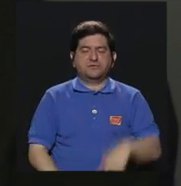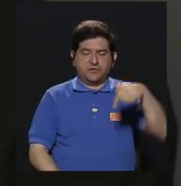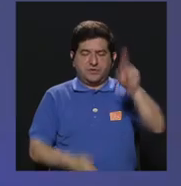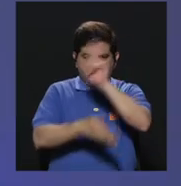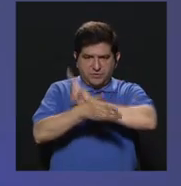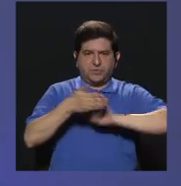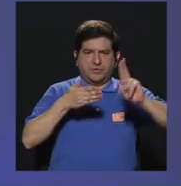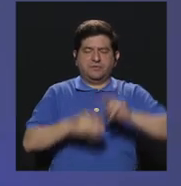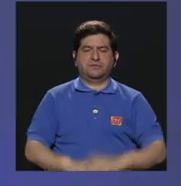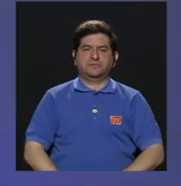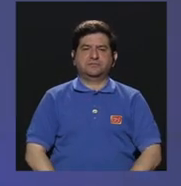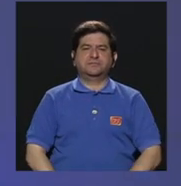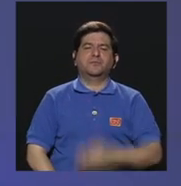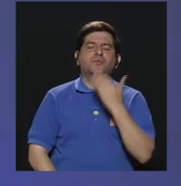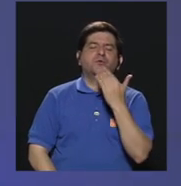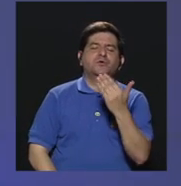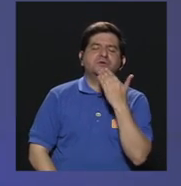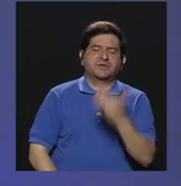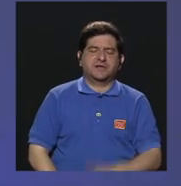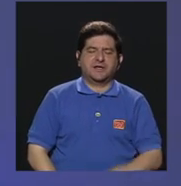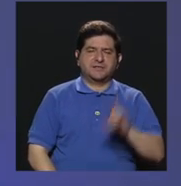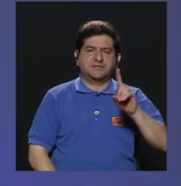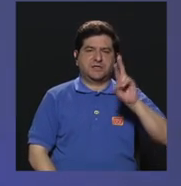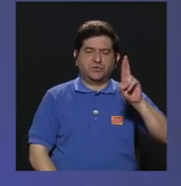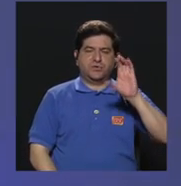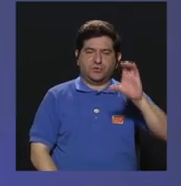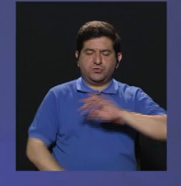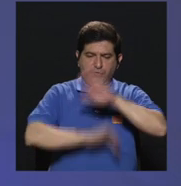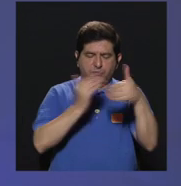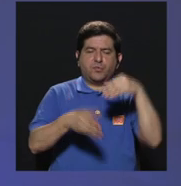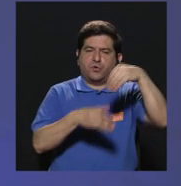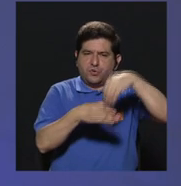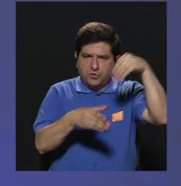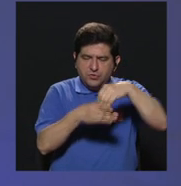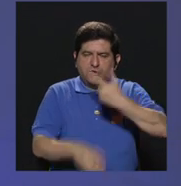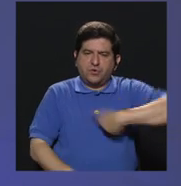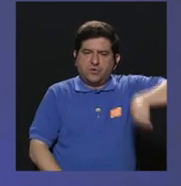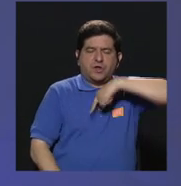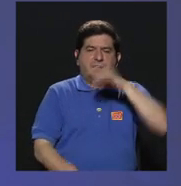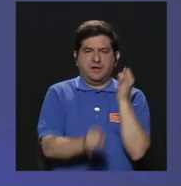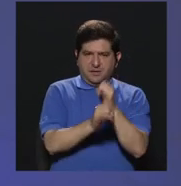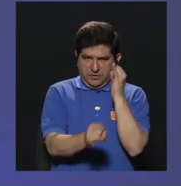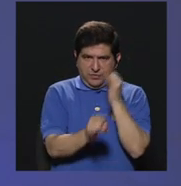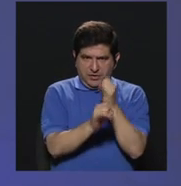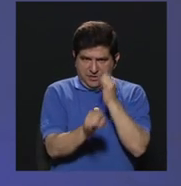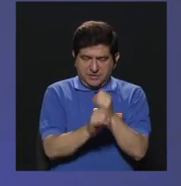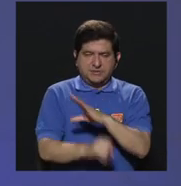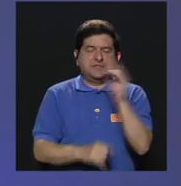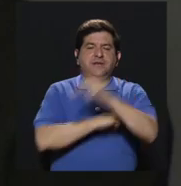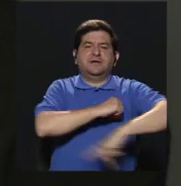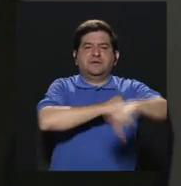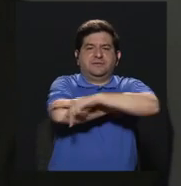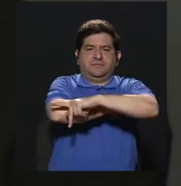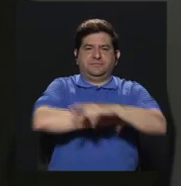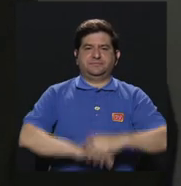Universidad. Muchas gracias, doctor Camacho, por todo ese aporte a nuestra institución y al